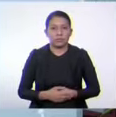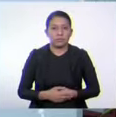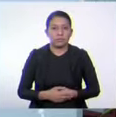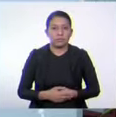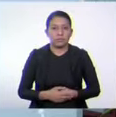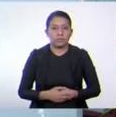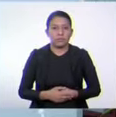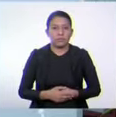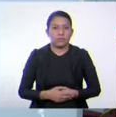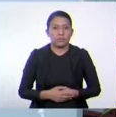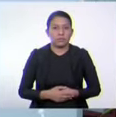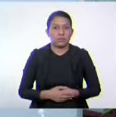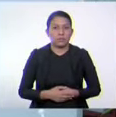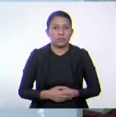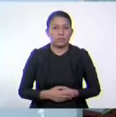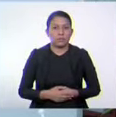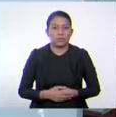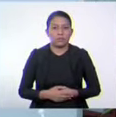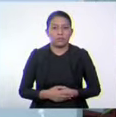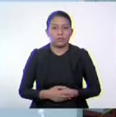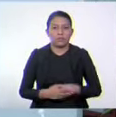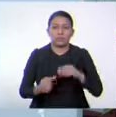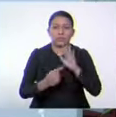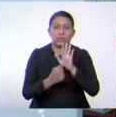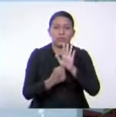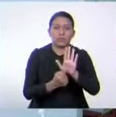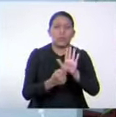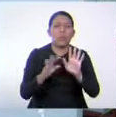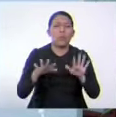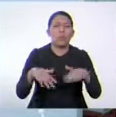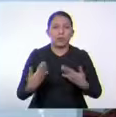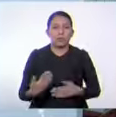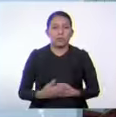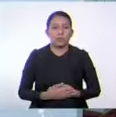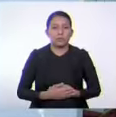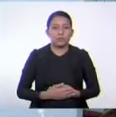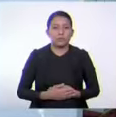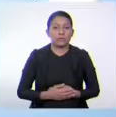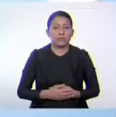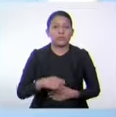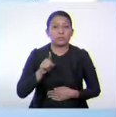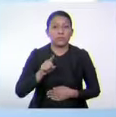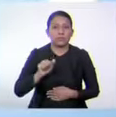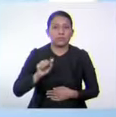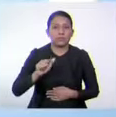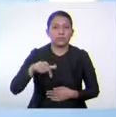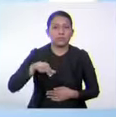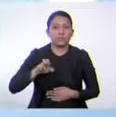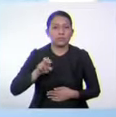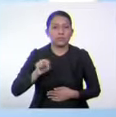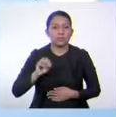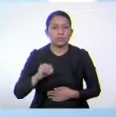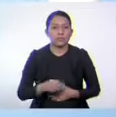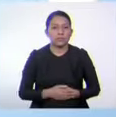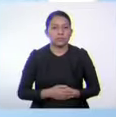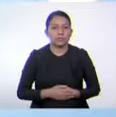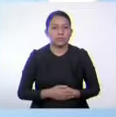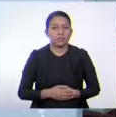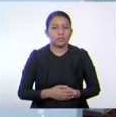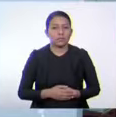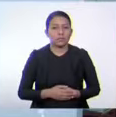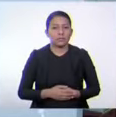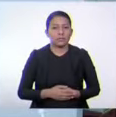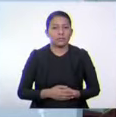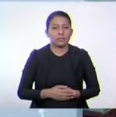en sus formas de estructuras moleculares? Este es un alqueno, si ustedes se fijan, tiene